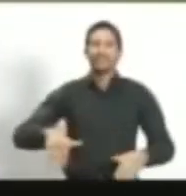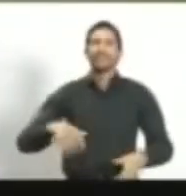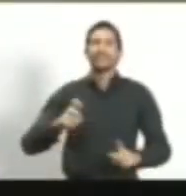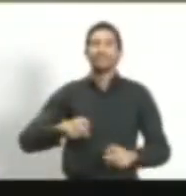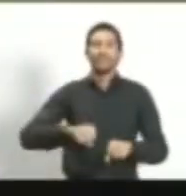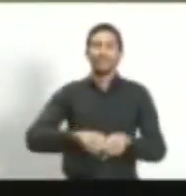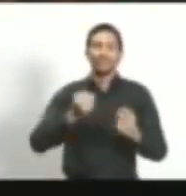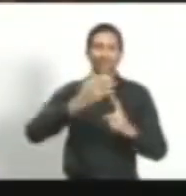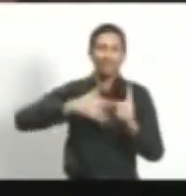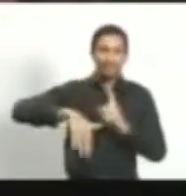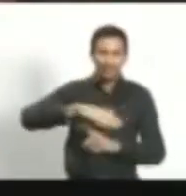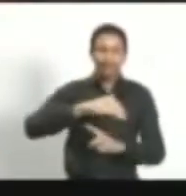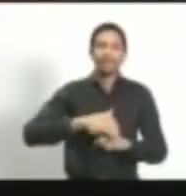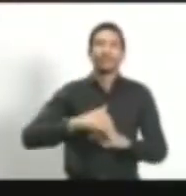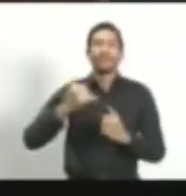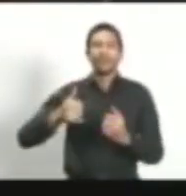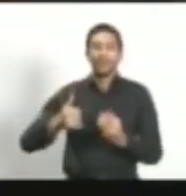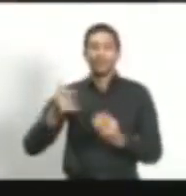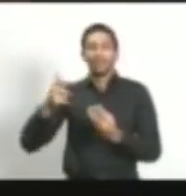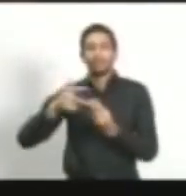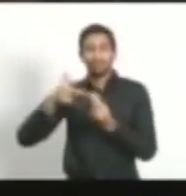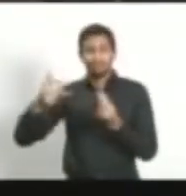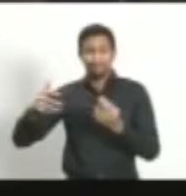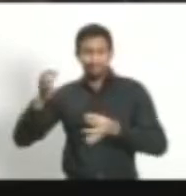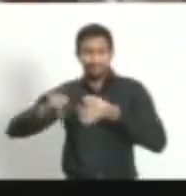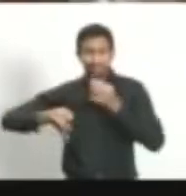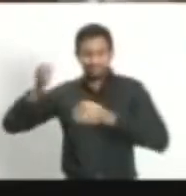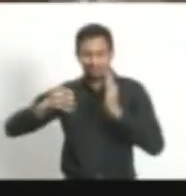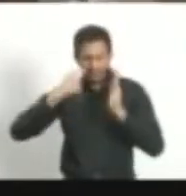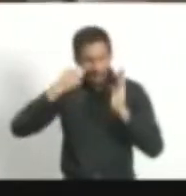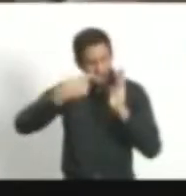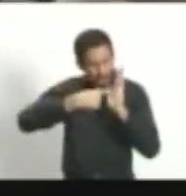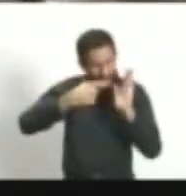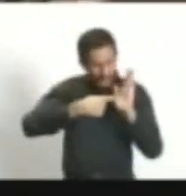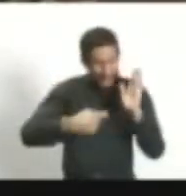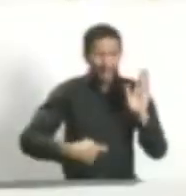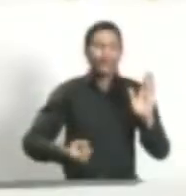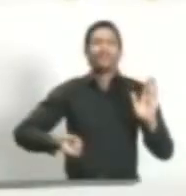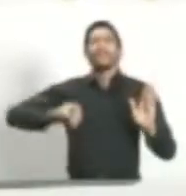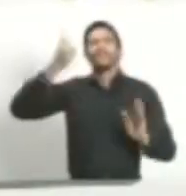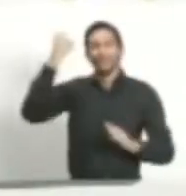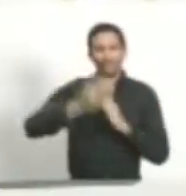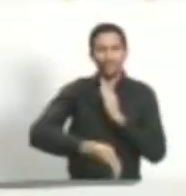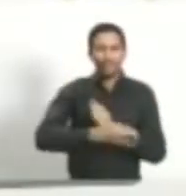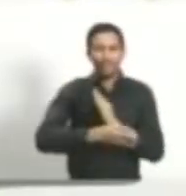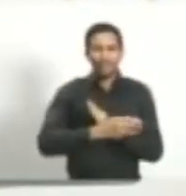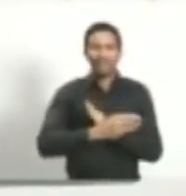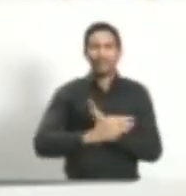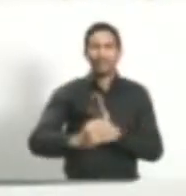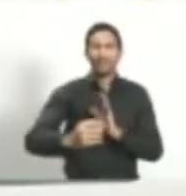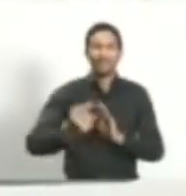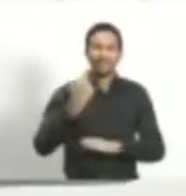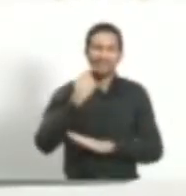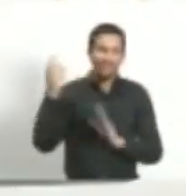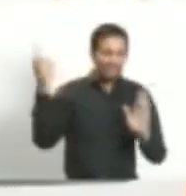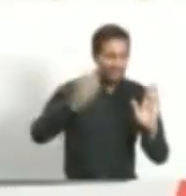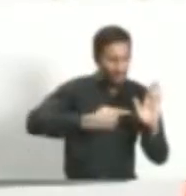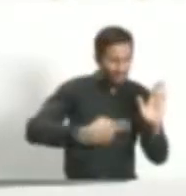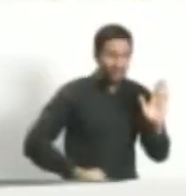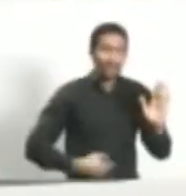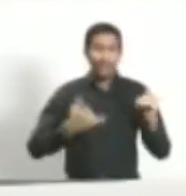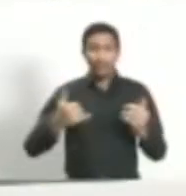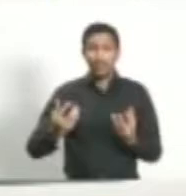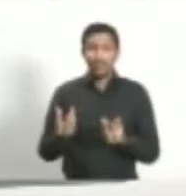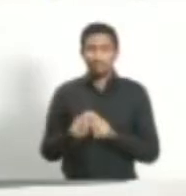han sido modificadas con pinza por la Corte, pero faltan más demandas por revisar. La Corte lo está mirando como artículo por artículo, o sea,